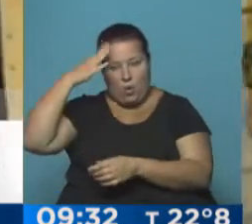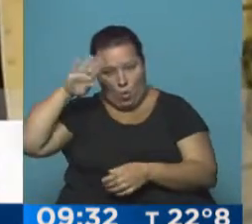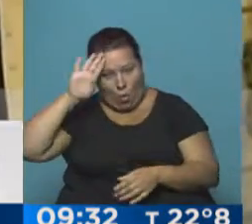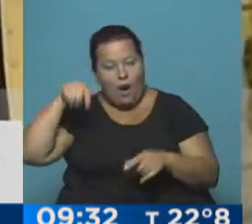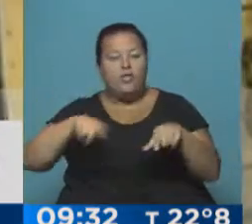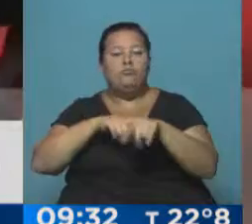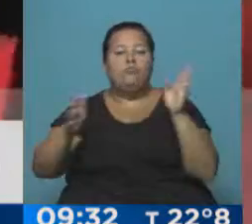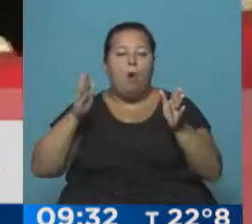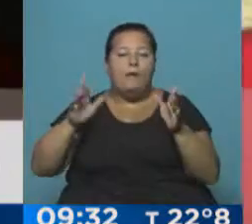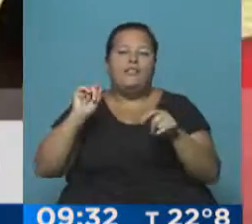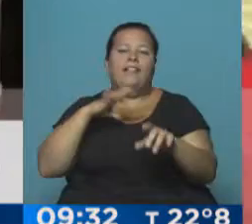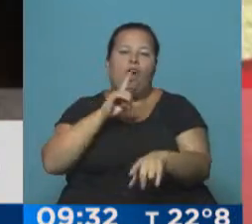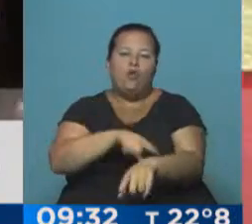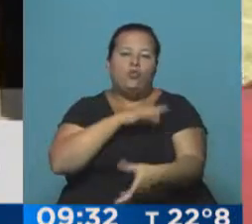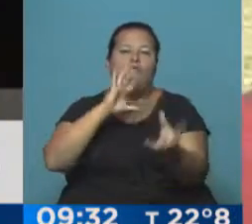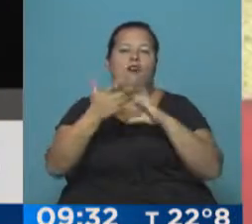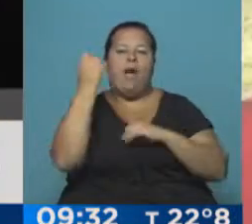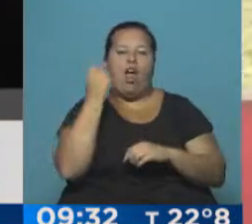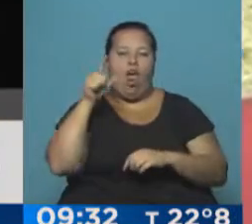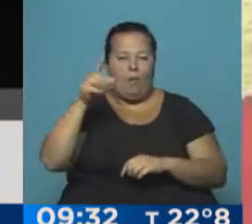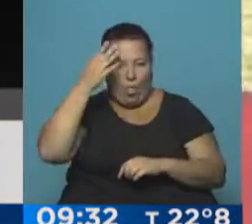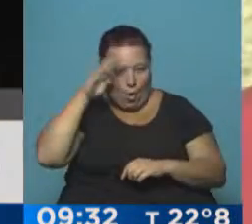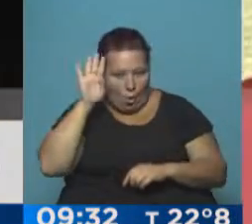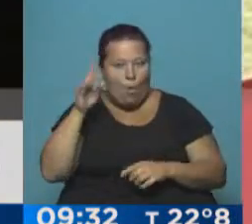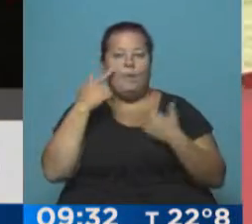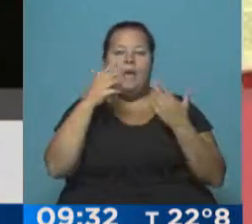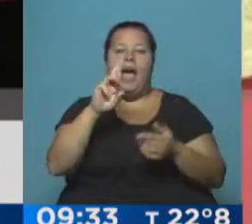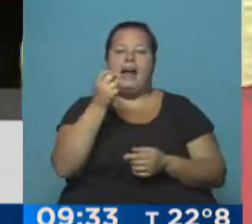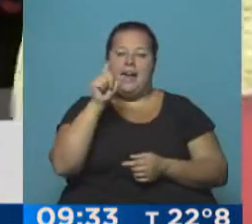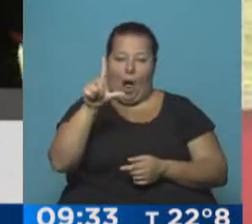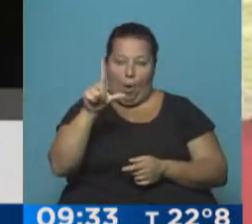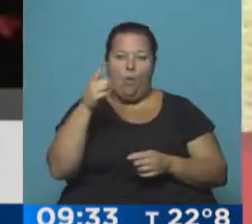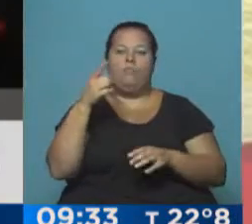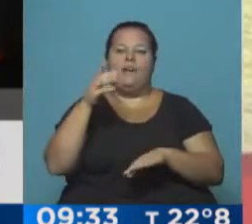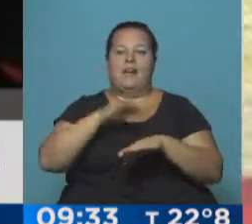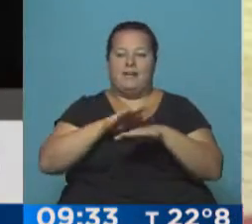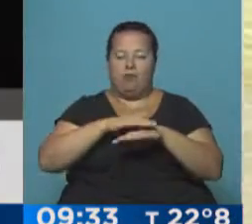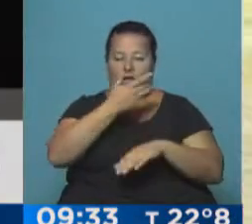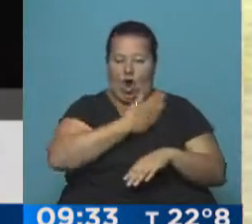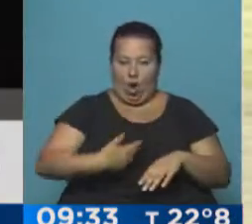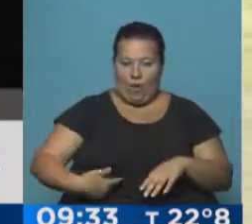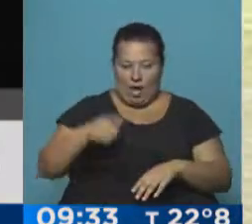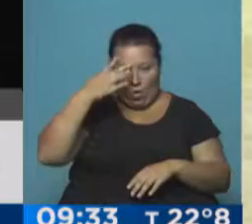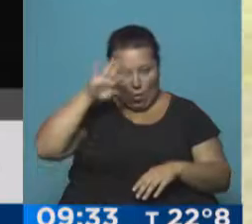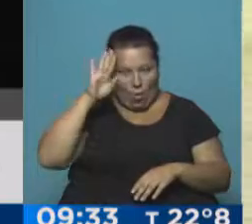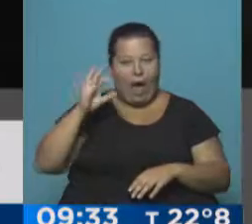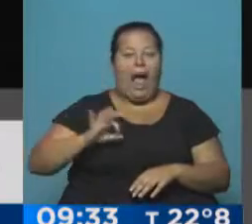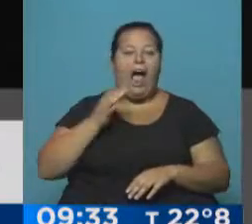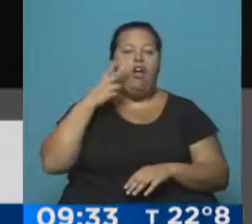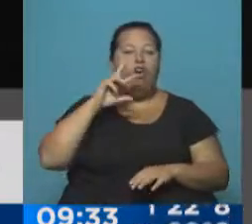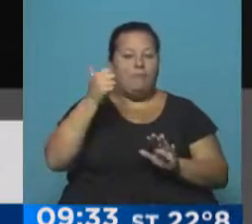están en un periodo de adaptación del modelo económico cubano ahí lo vemos a raúl castro quien está al frente del ejecutivo de su país desde el año